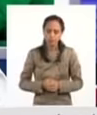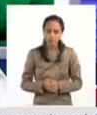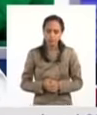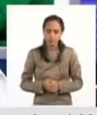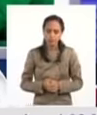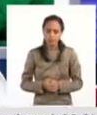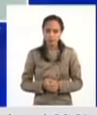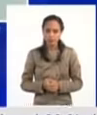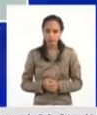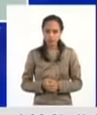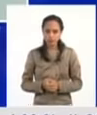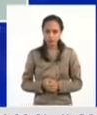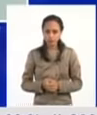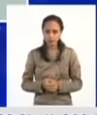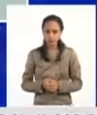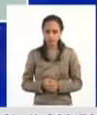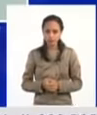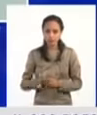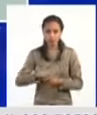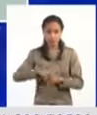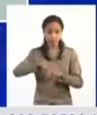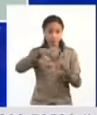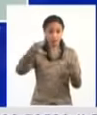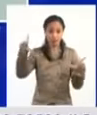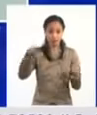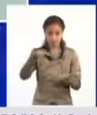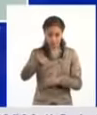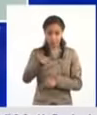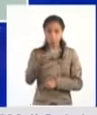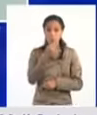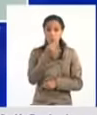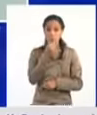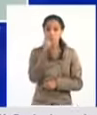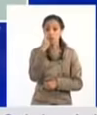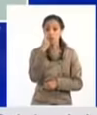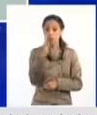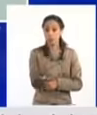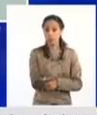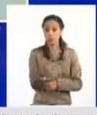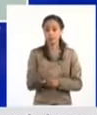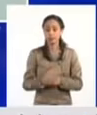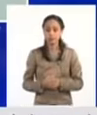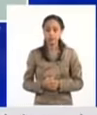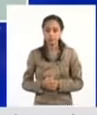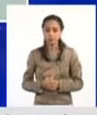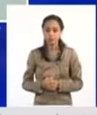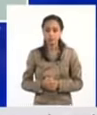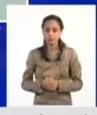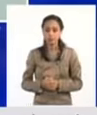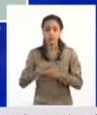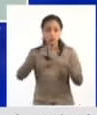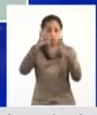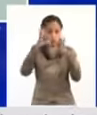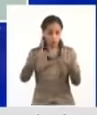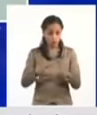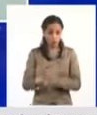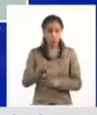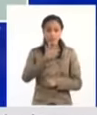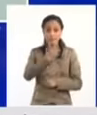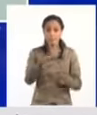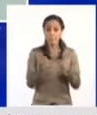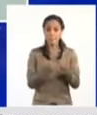humano. En el gráfico podemos apreciar que ya un total de